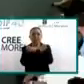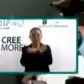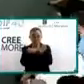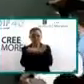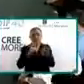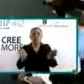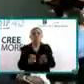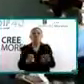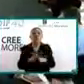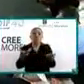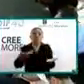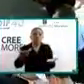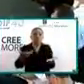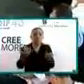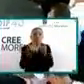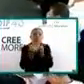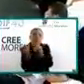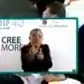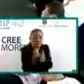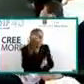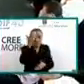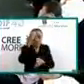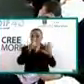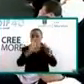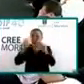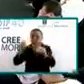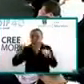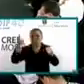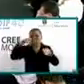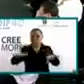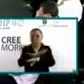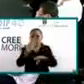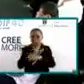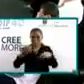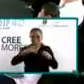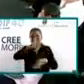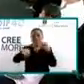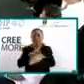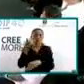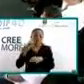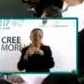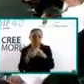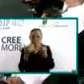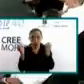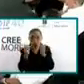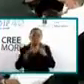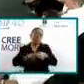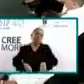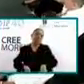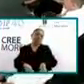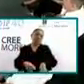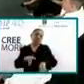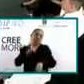herramienta del conocimiento para cambiar la vida de todos, es un país que se pierde, es un país que pierde su futuro. Y